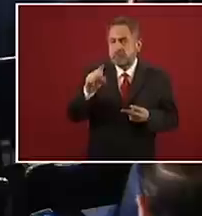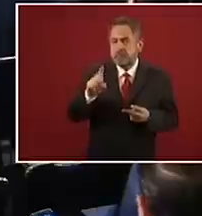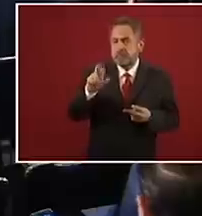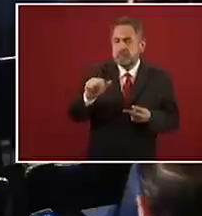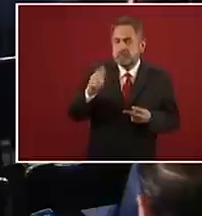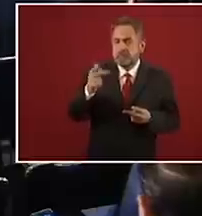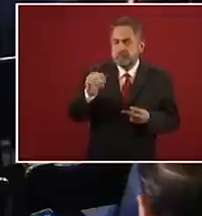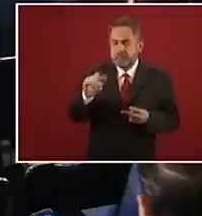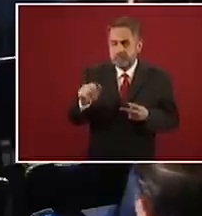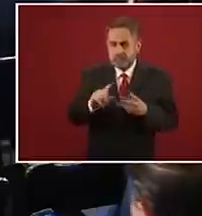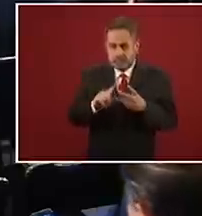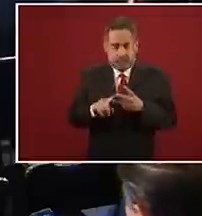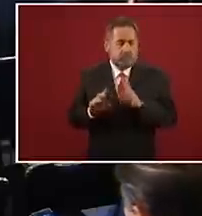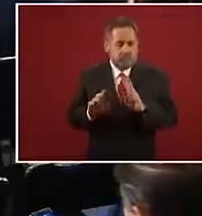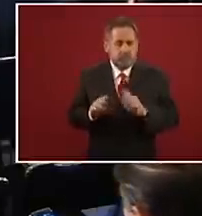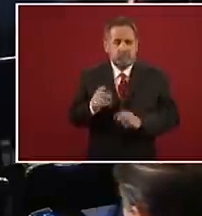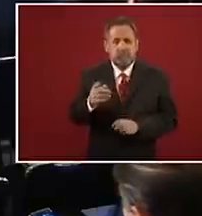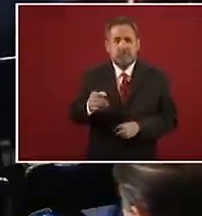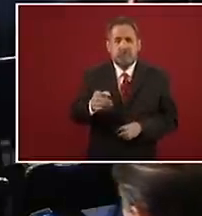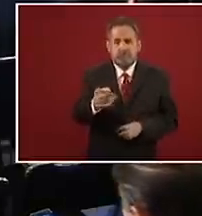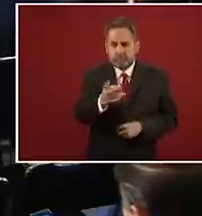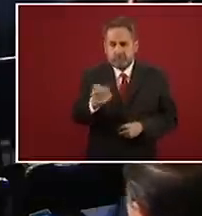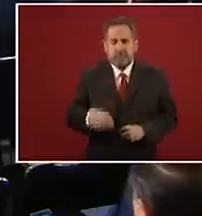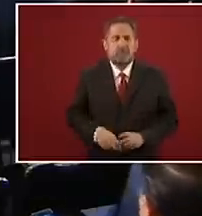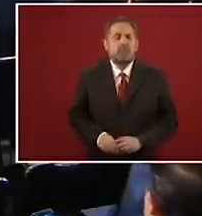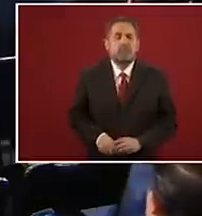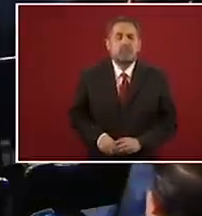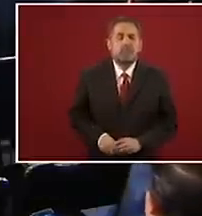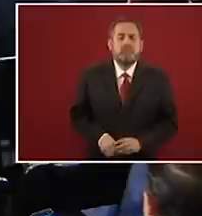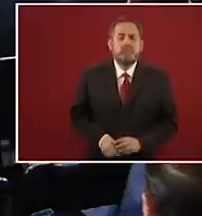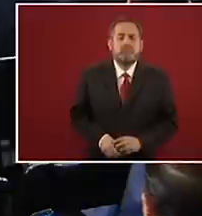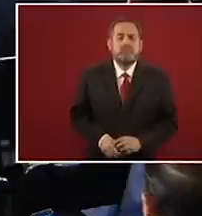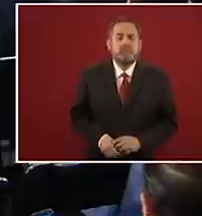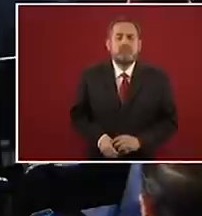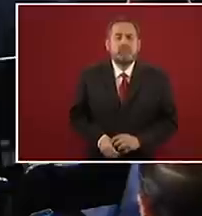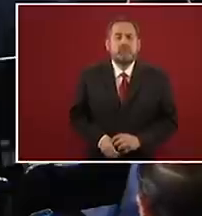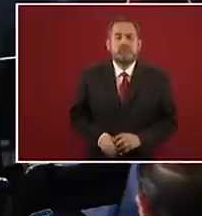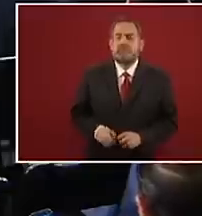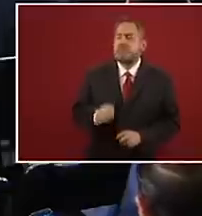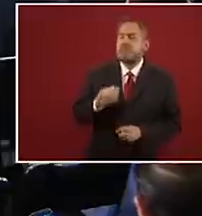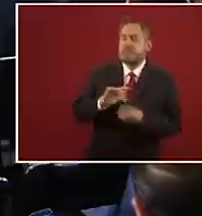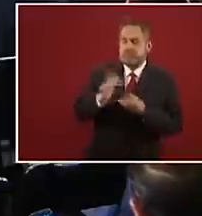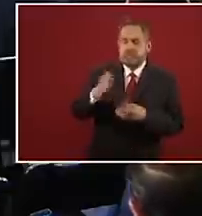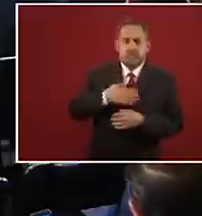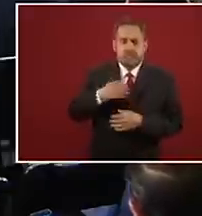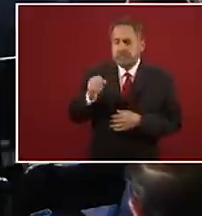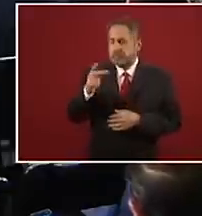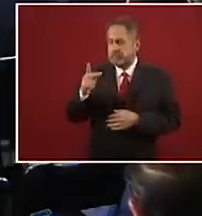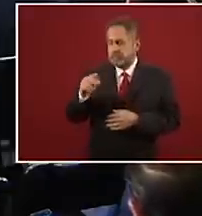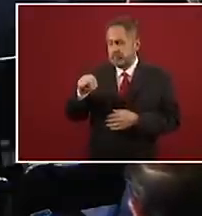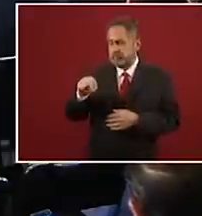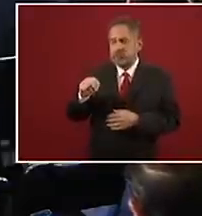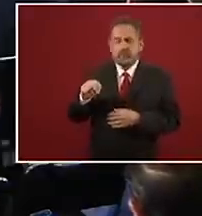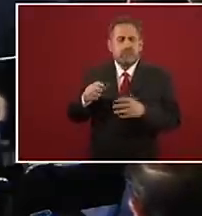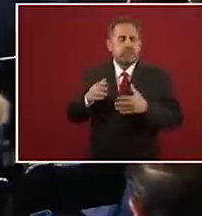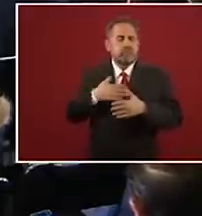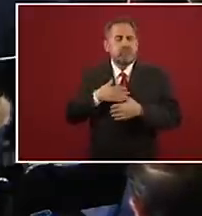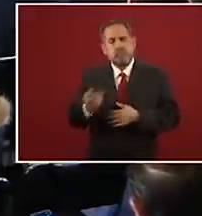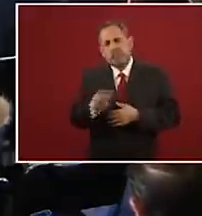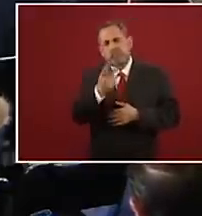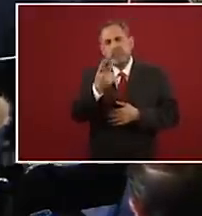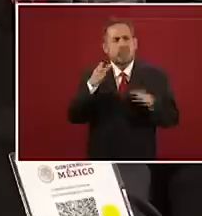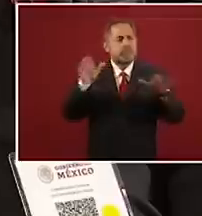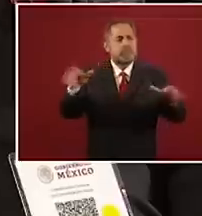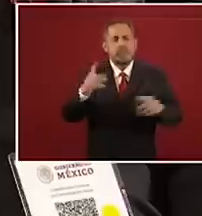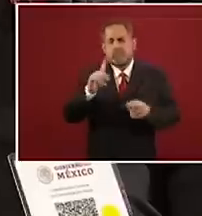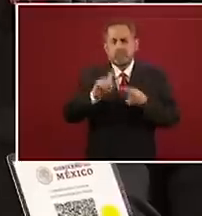Aguilera, pero esto los dos. Gracias, presidente. Alberto Rodríguez, de CDP Noticias. Yo tengo un par de preguntas sobre este avión. En